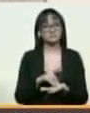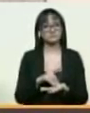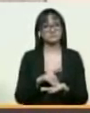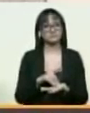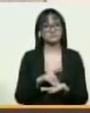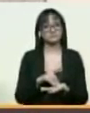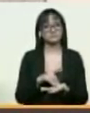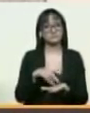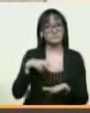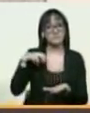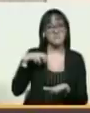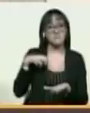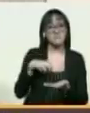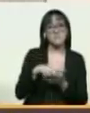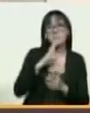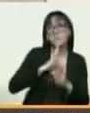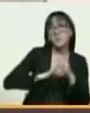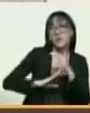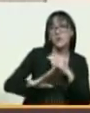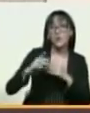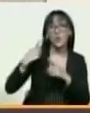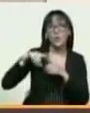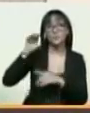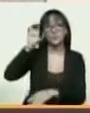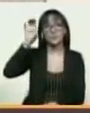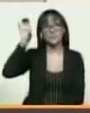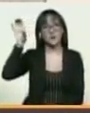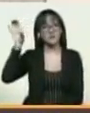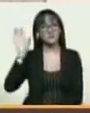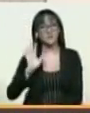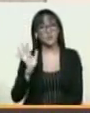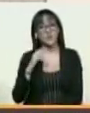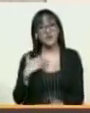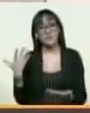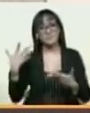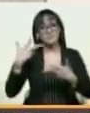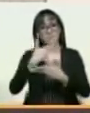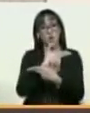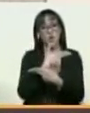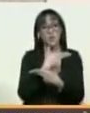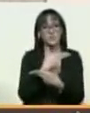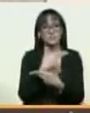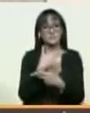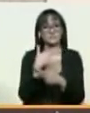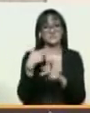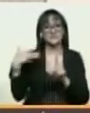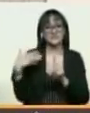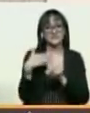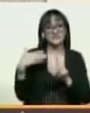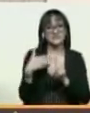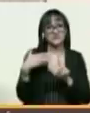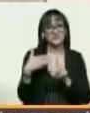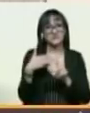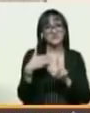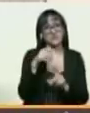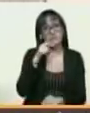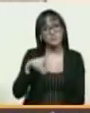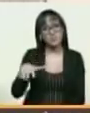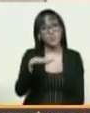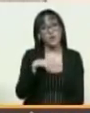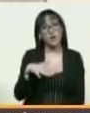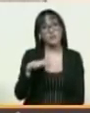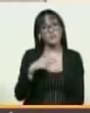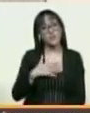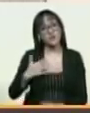las pretensiones imperiales de querer bloquear y perseguir financieramente a un pueblo resuelto a